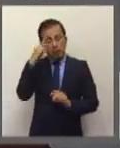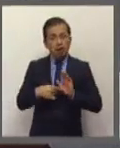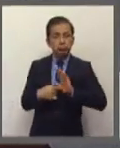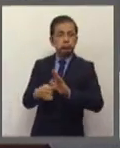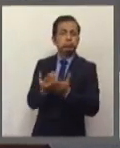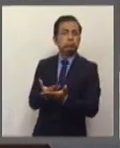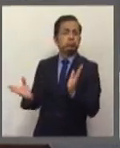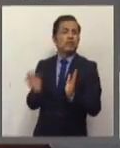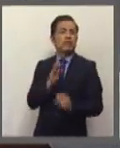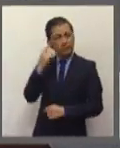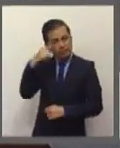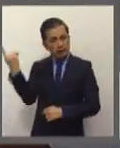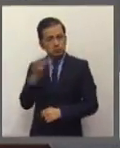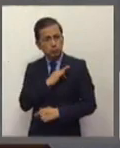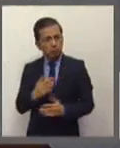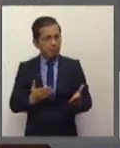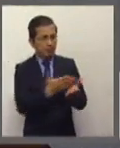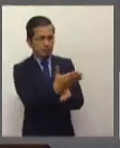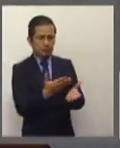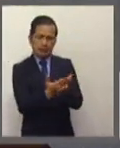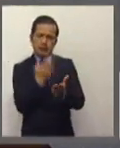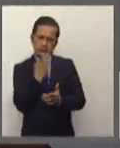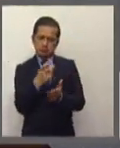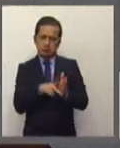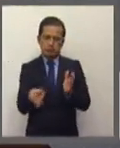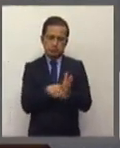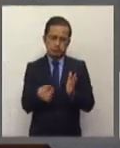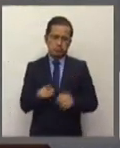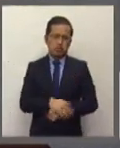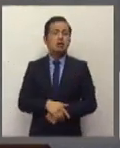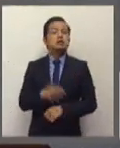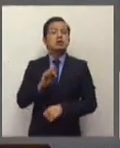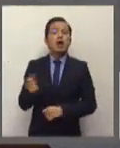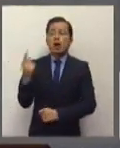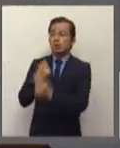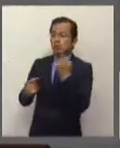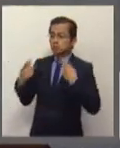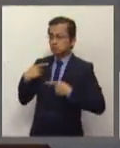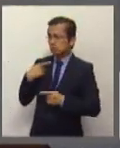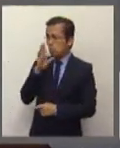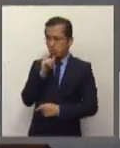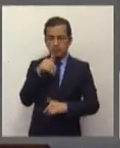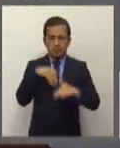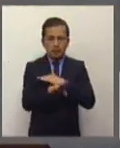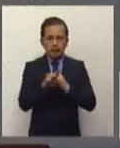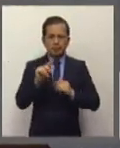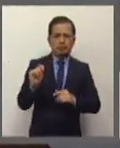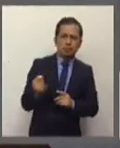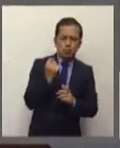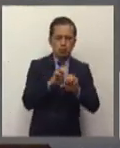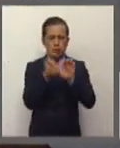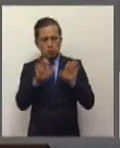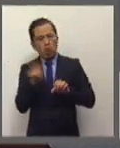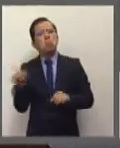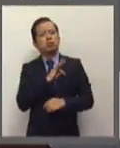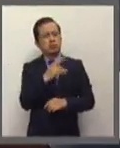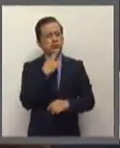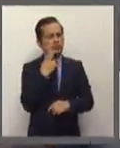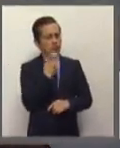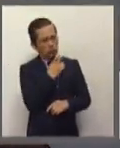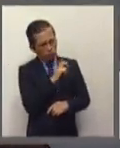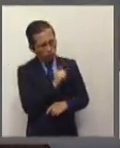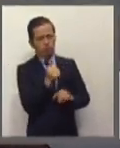del diario para personas que no tengan posibilidades de acceder a la tecnología de la información y comunicación. Para Morena